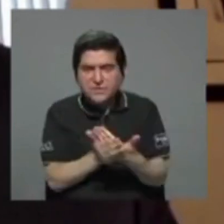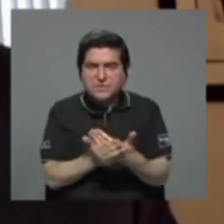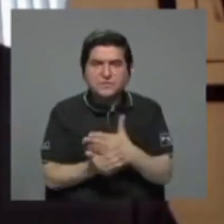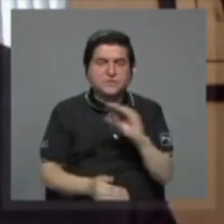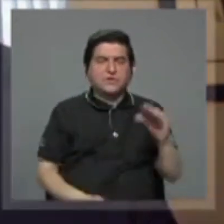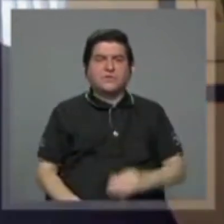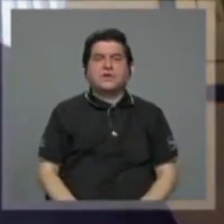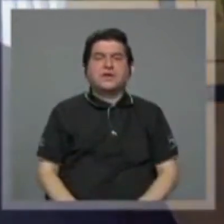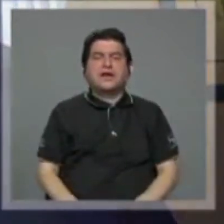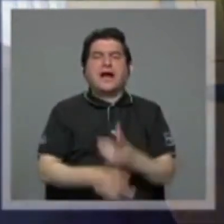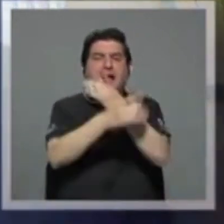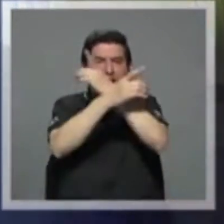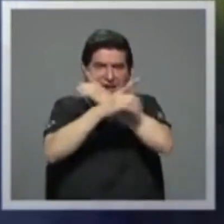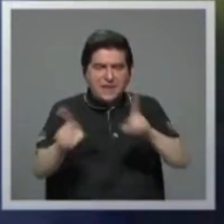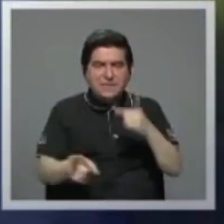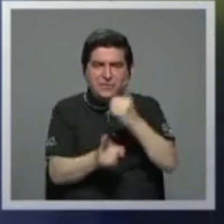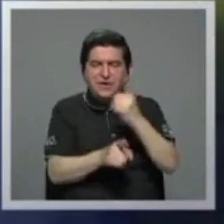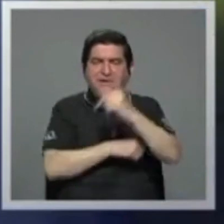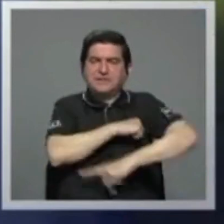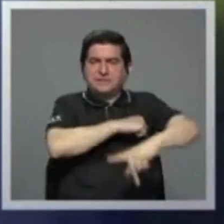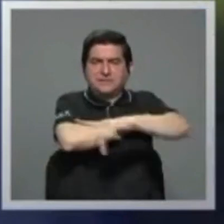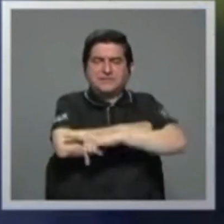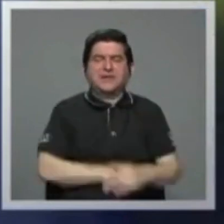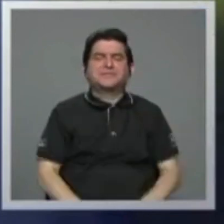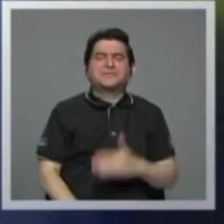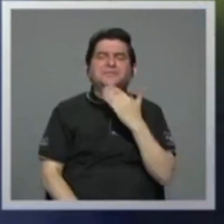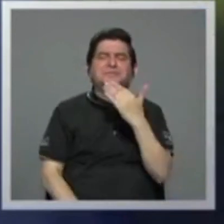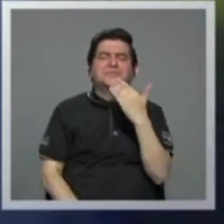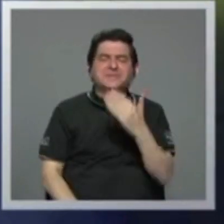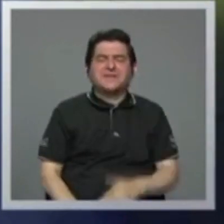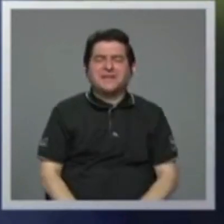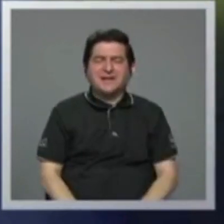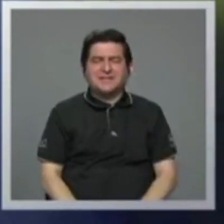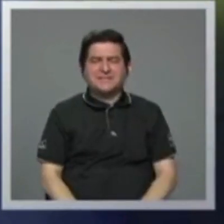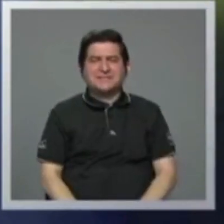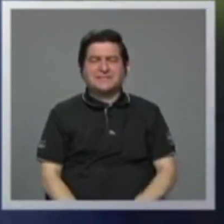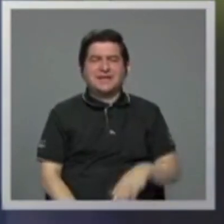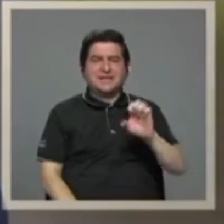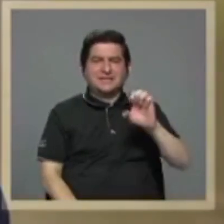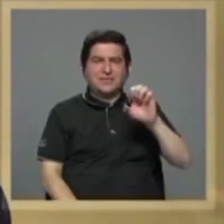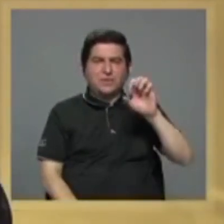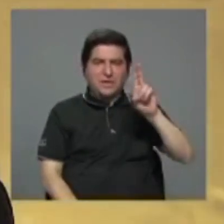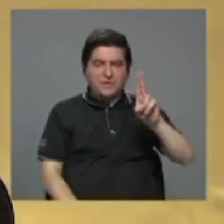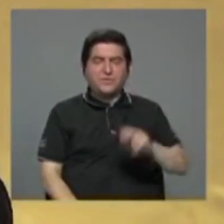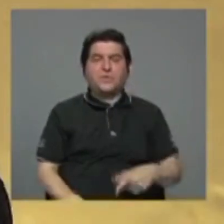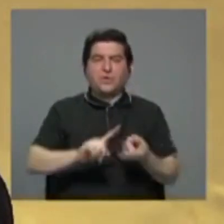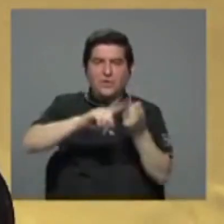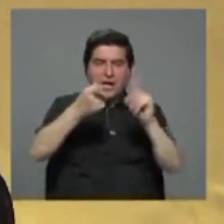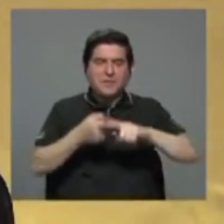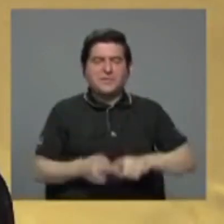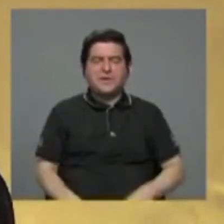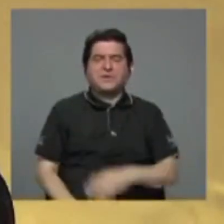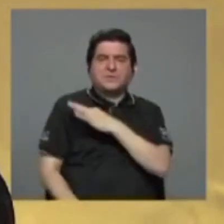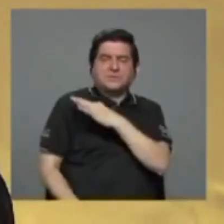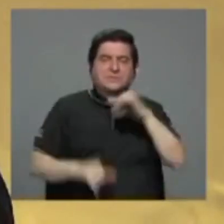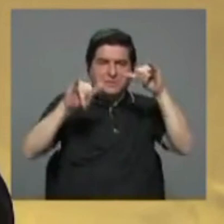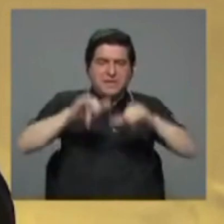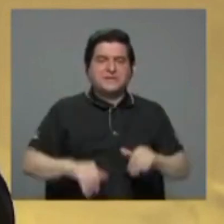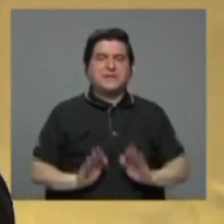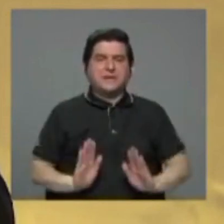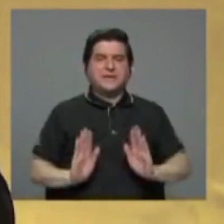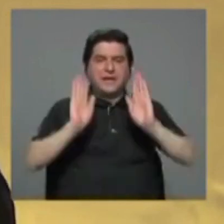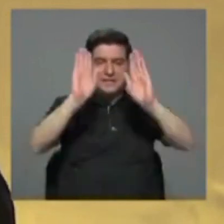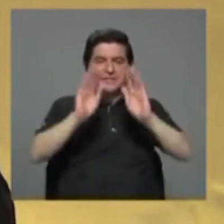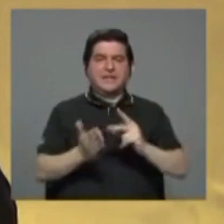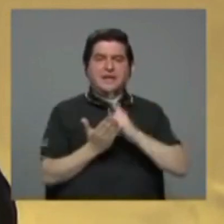salud democrática del país. Muchas gracias, don Eduardo, y a las amigas y amigos los invitamos a que se mantengan con los espléndidos